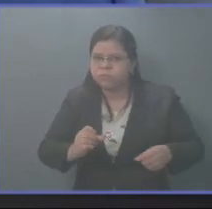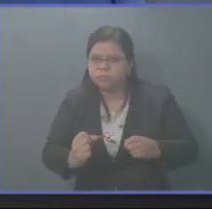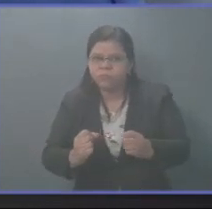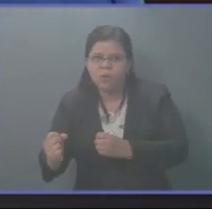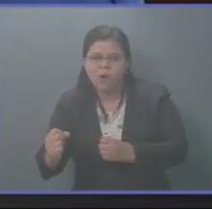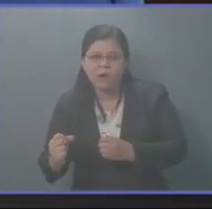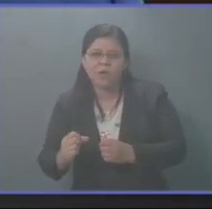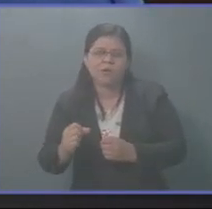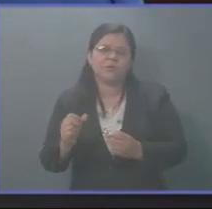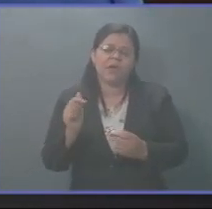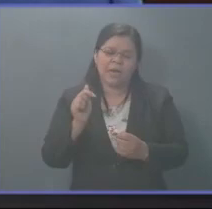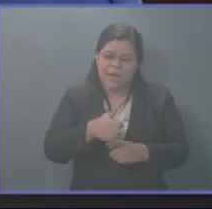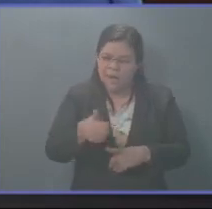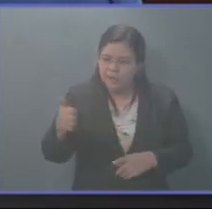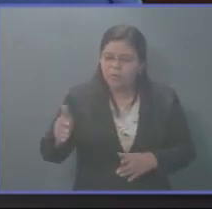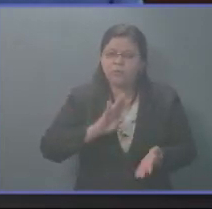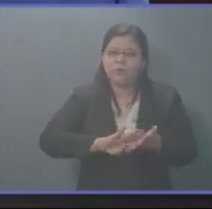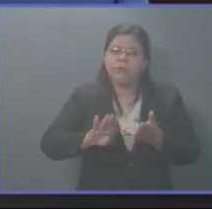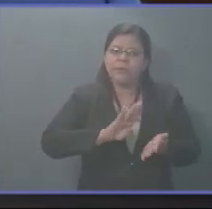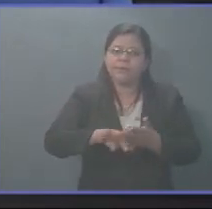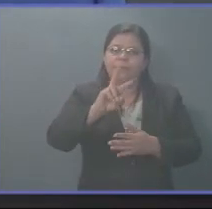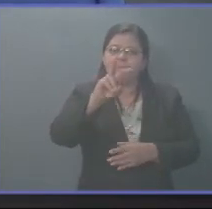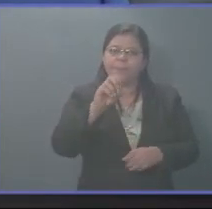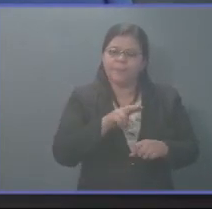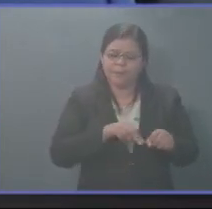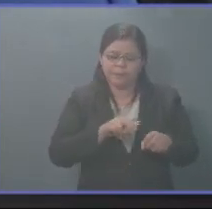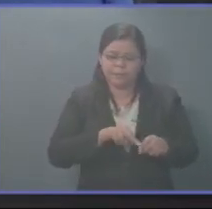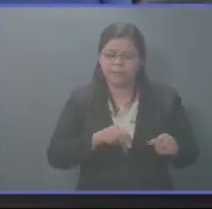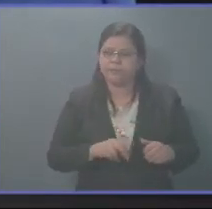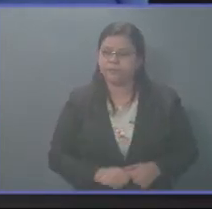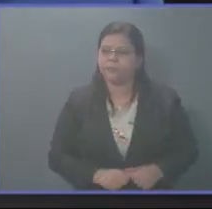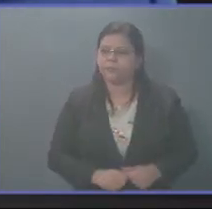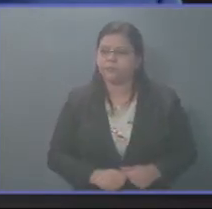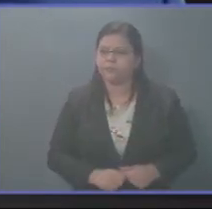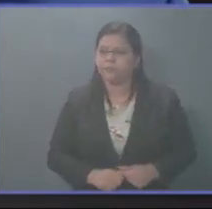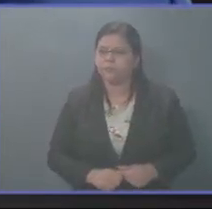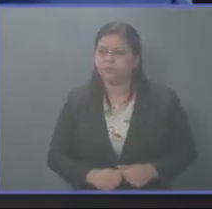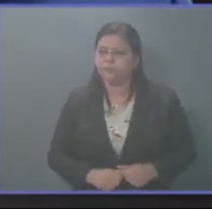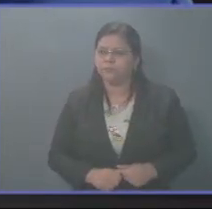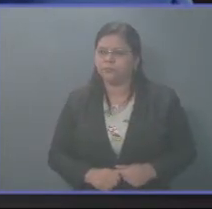o electrónico, cada uno pagarán $20.